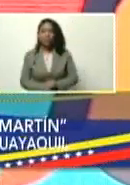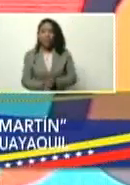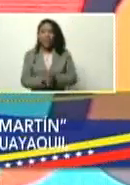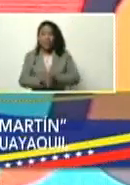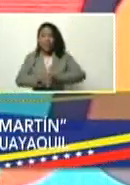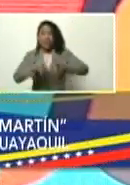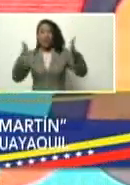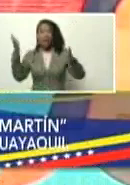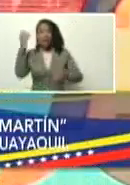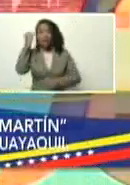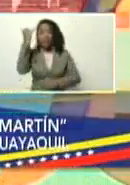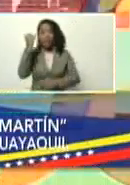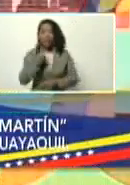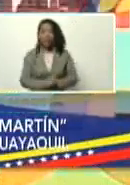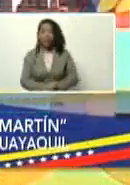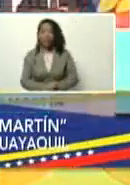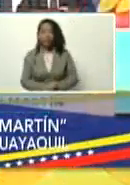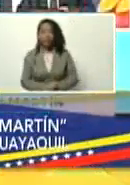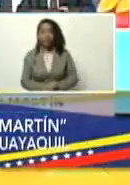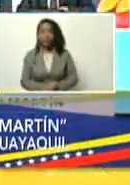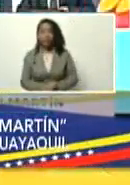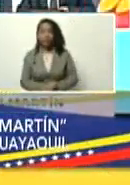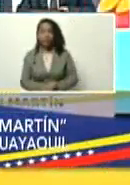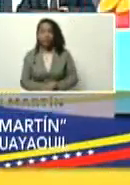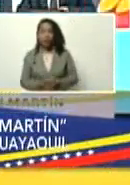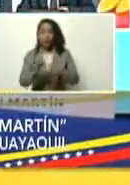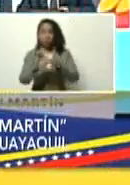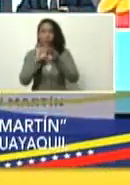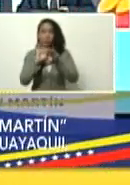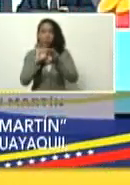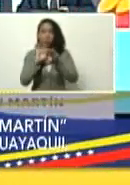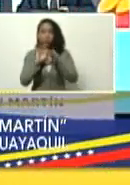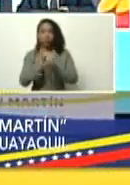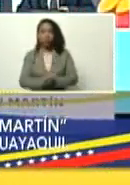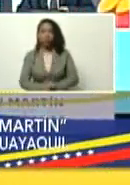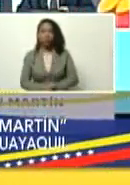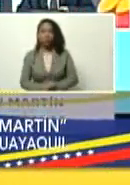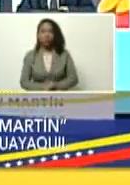grandes ideas de unión